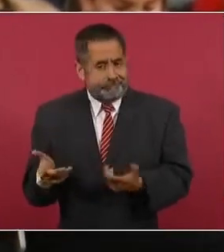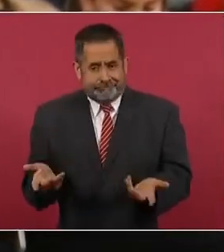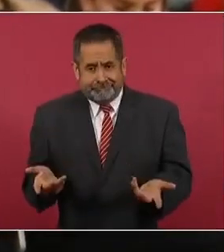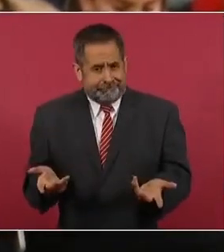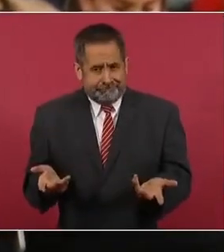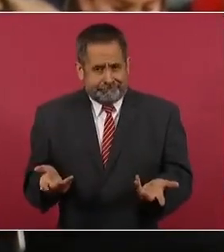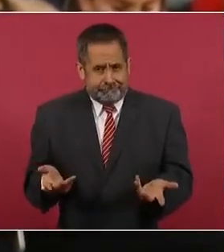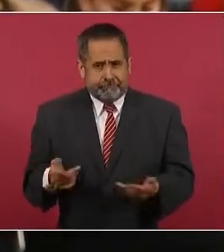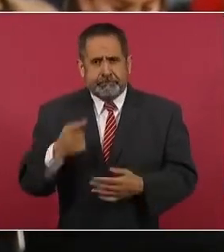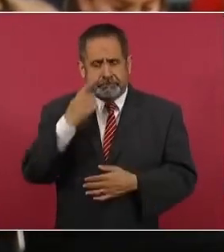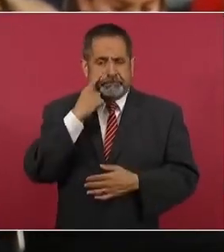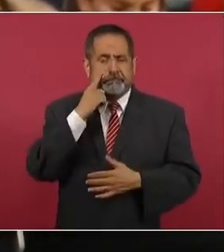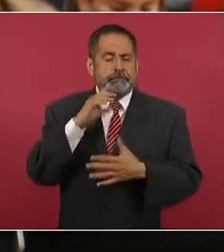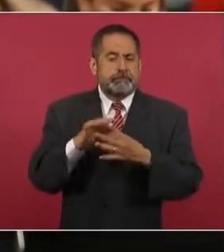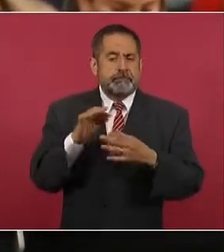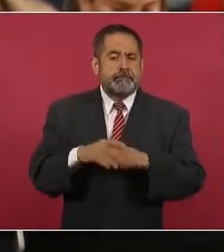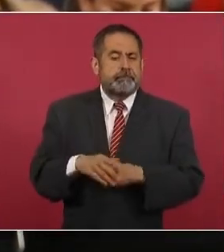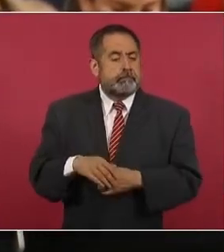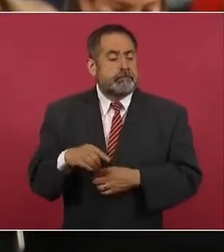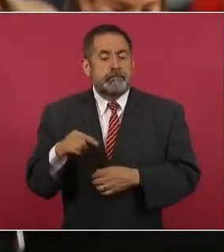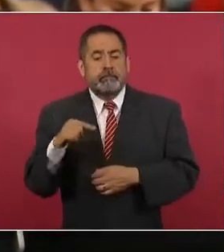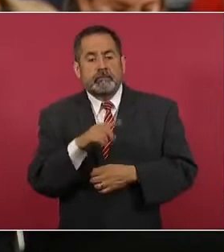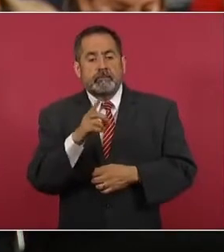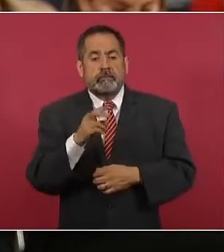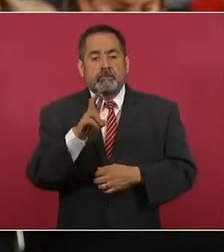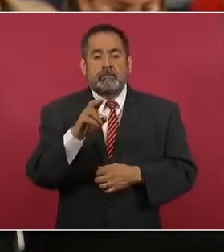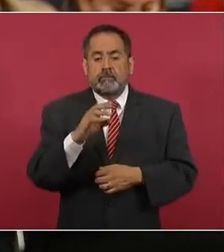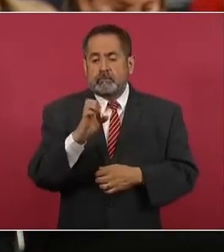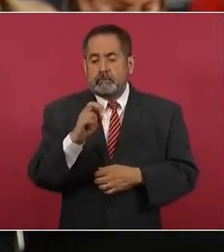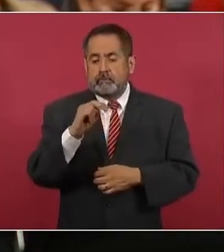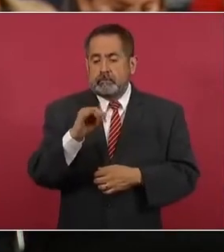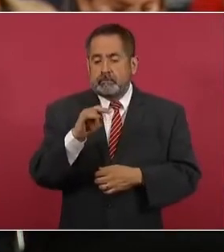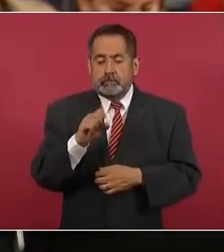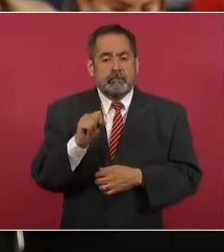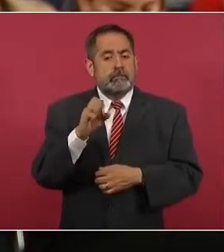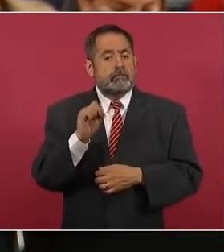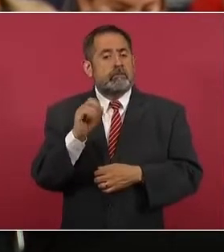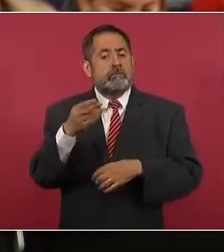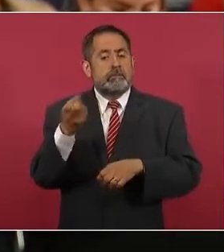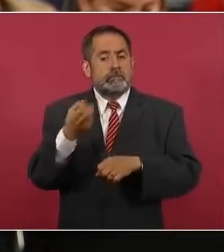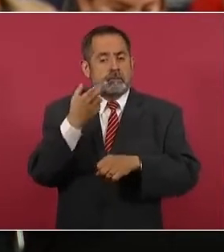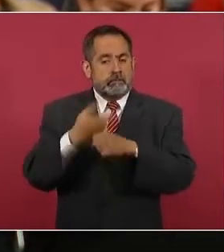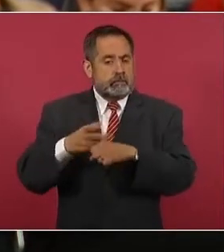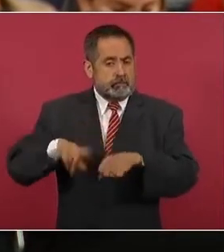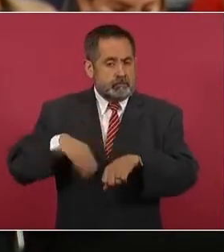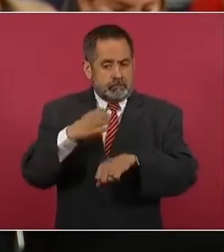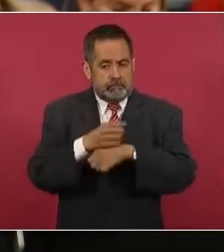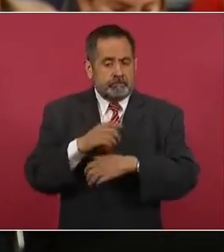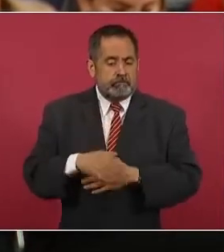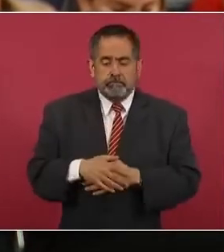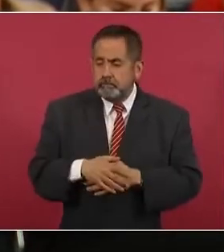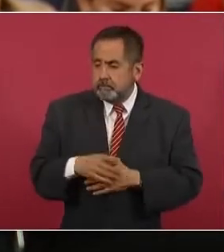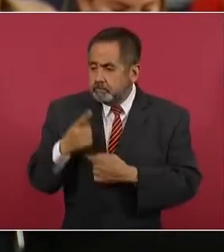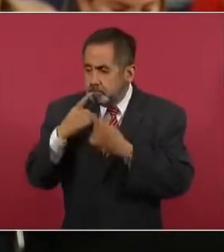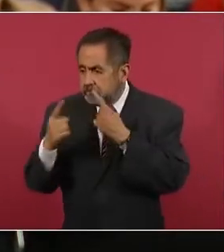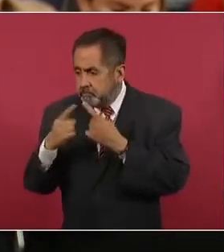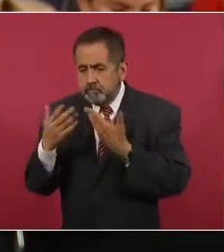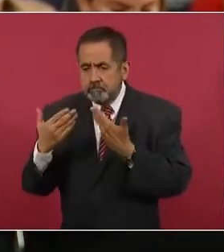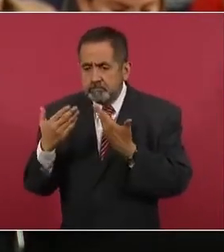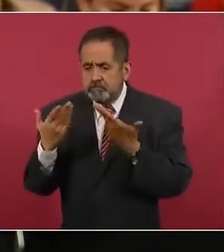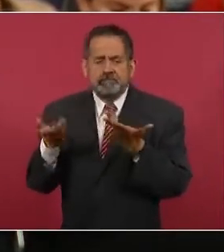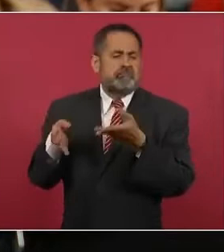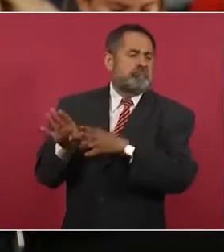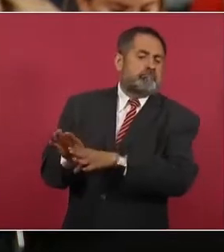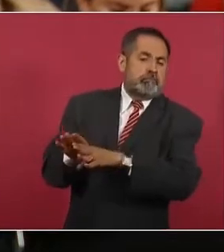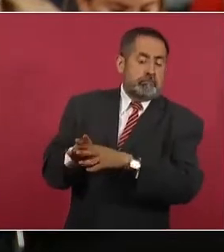El personal del doctor Encinas, subsecretario de Gobernación, cerró el diálogo amistoso propuesto